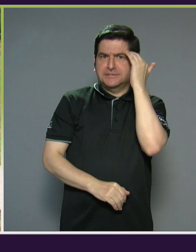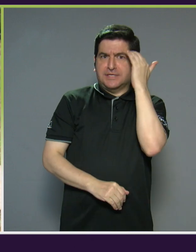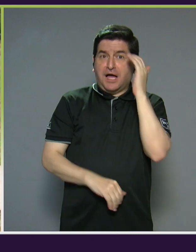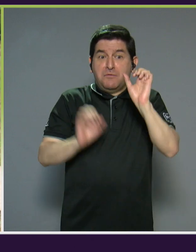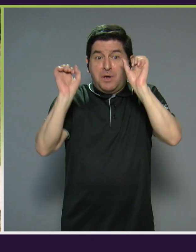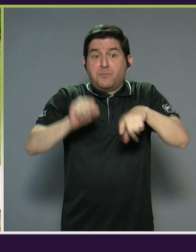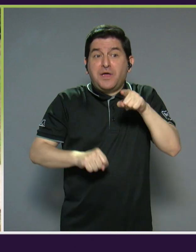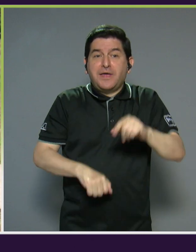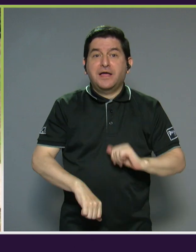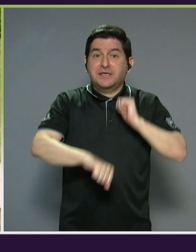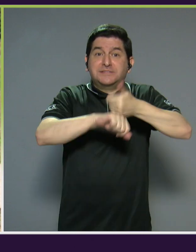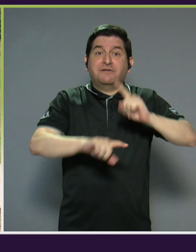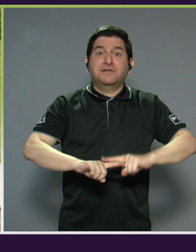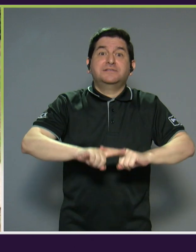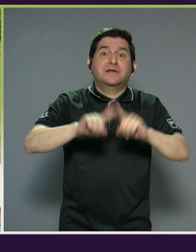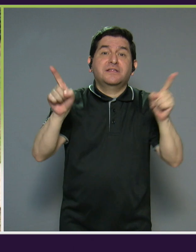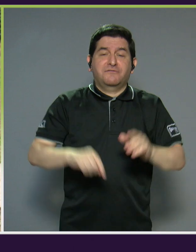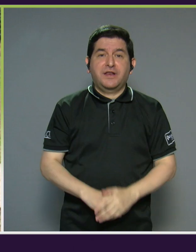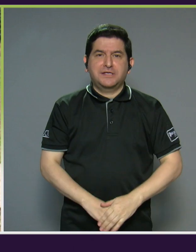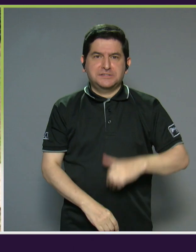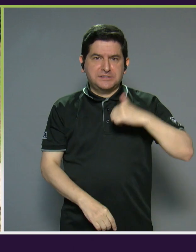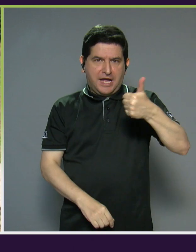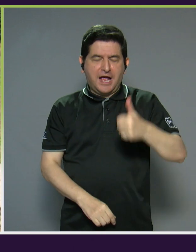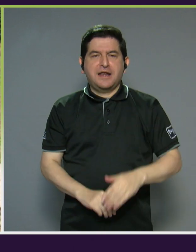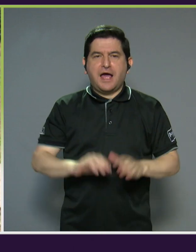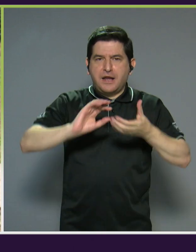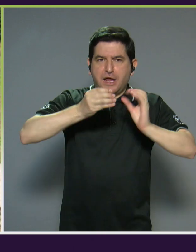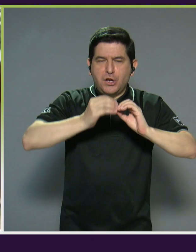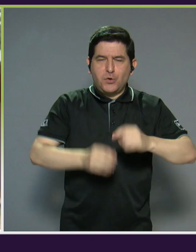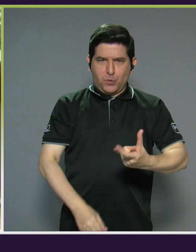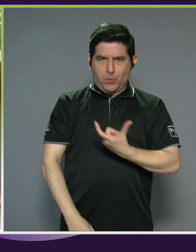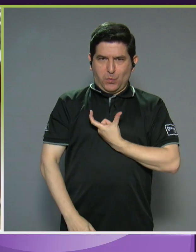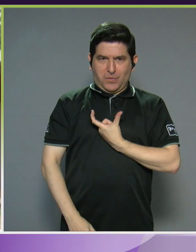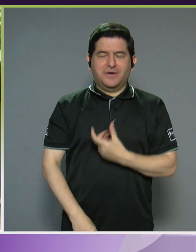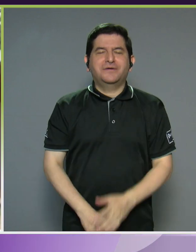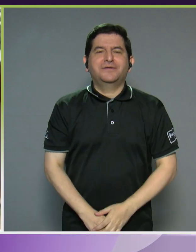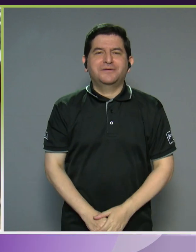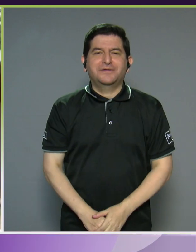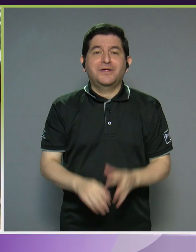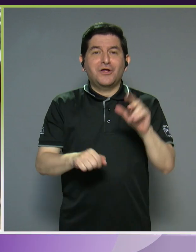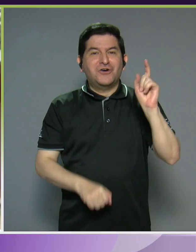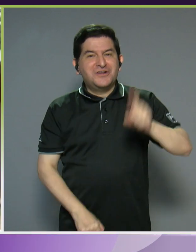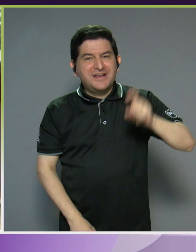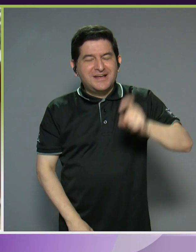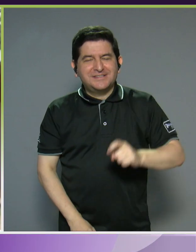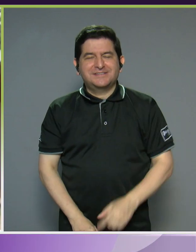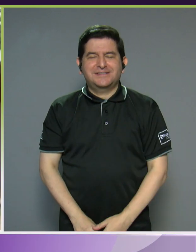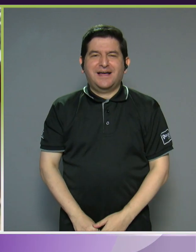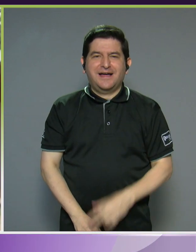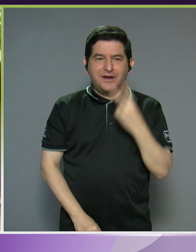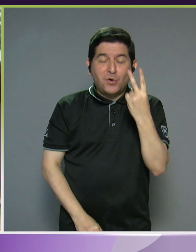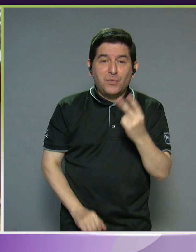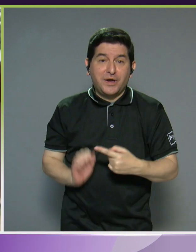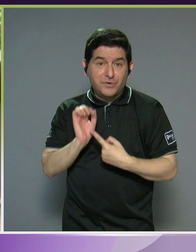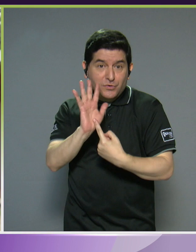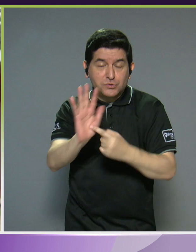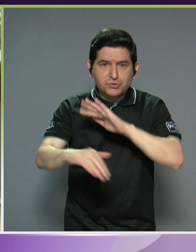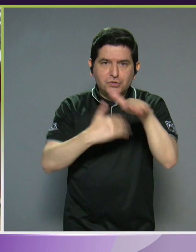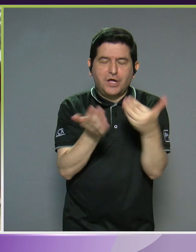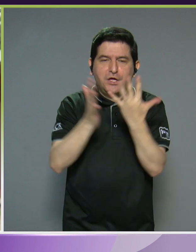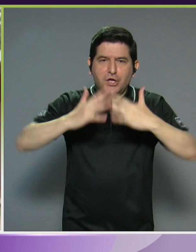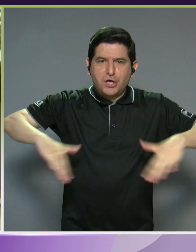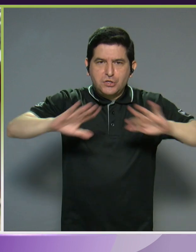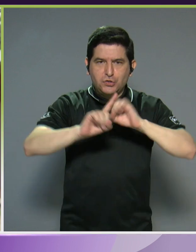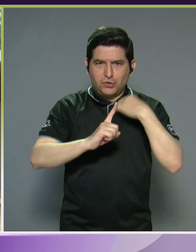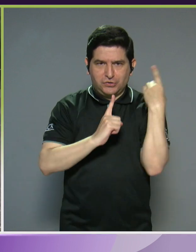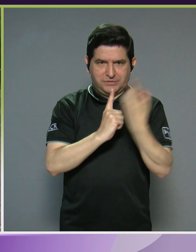puede estar la diferencia ahí para ganar un medallaje. Es necesario que nos veamos reflejados en todos los espacios de